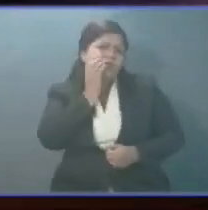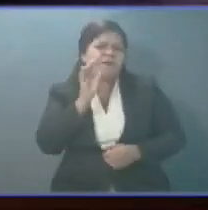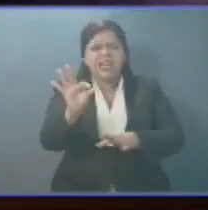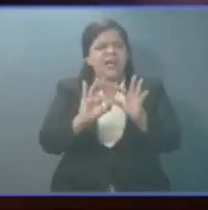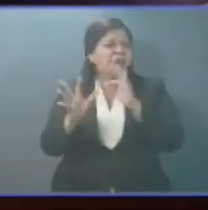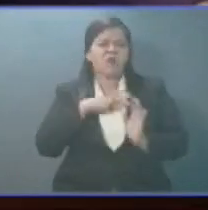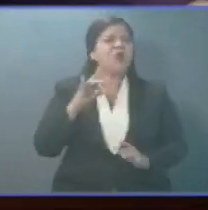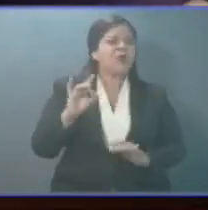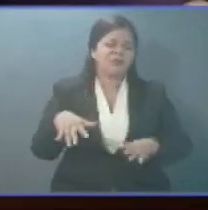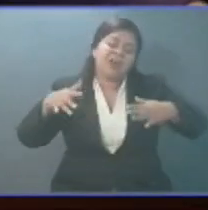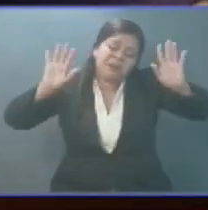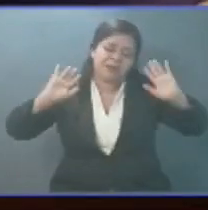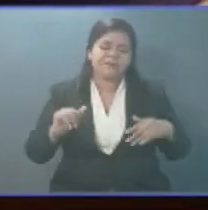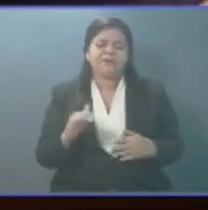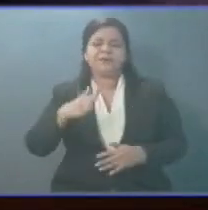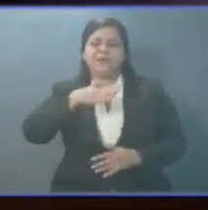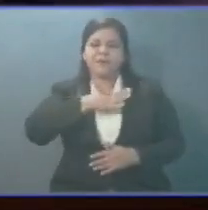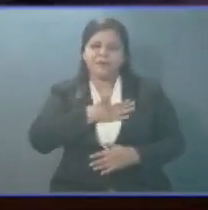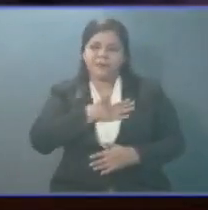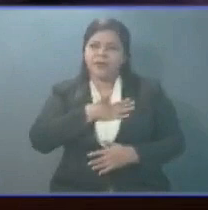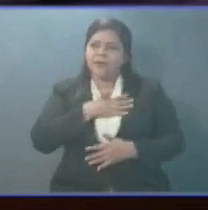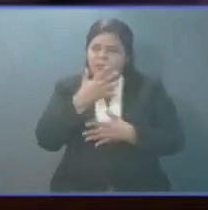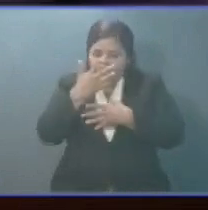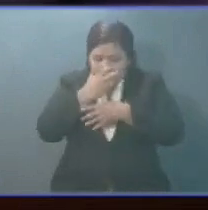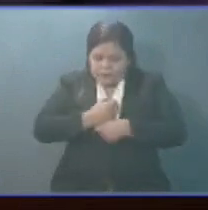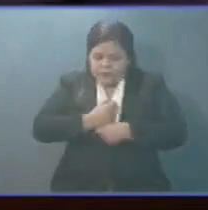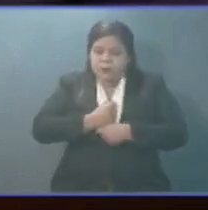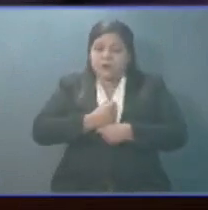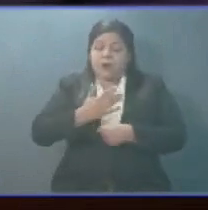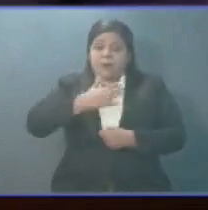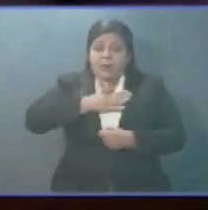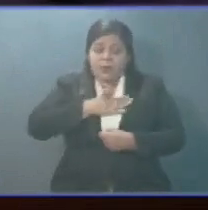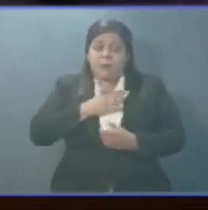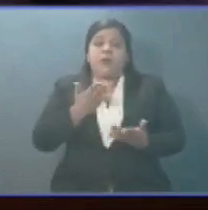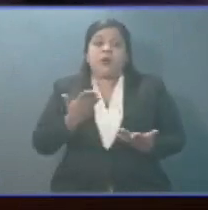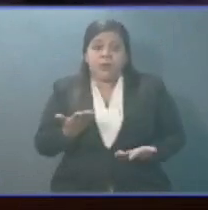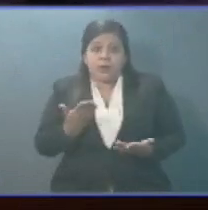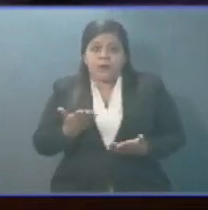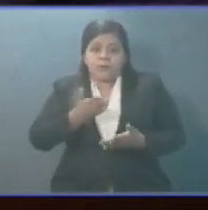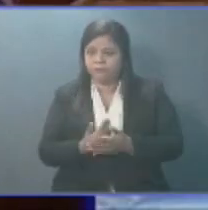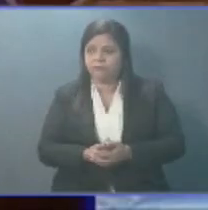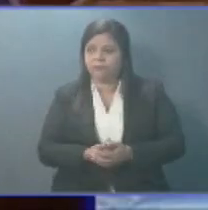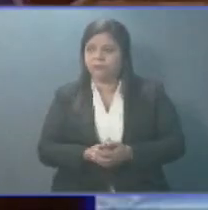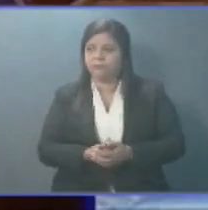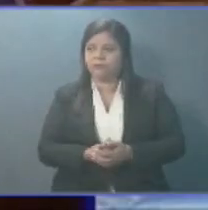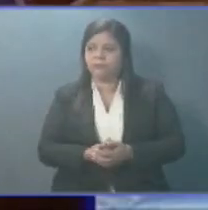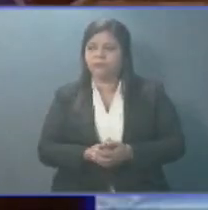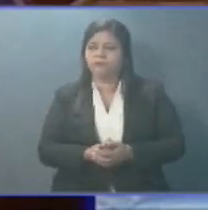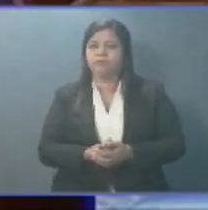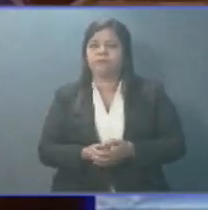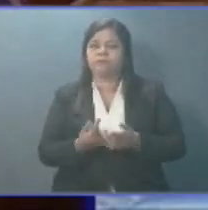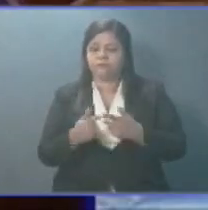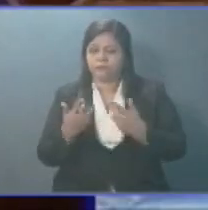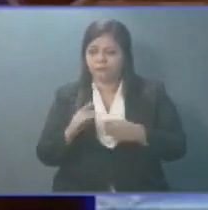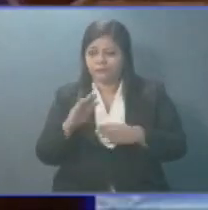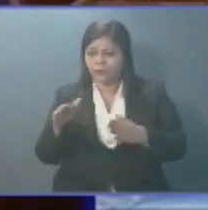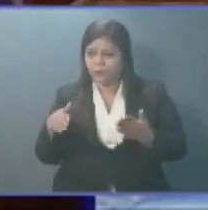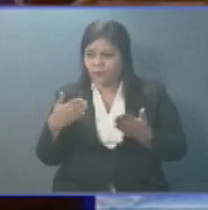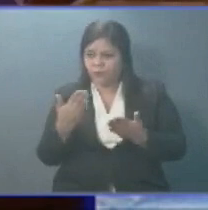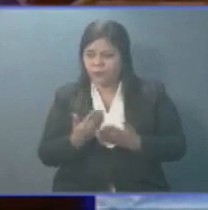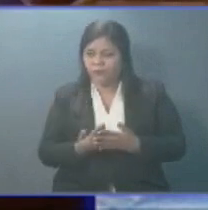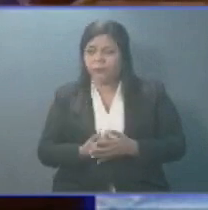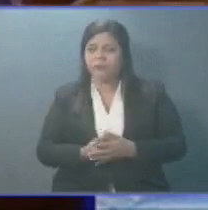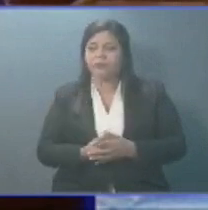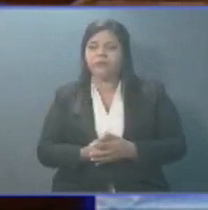me confió trabajar por el desarrollo local del país no quiero retirarme sin des